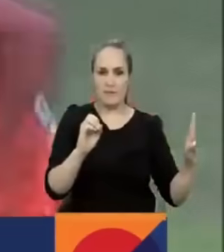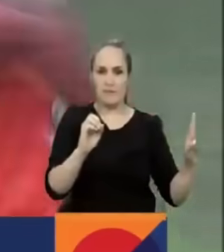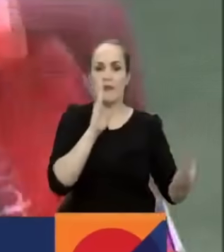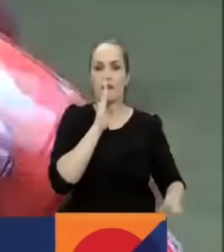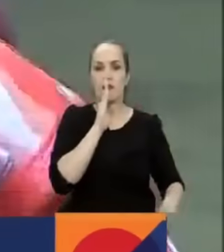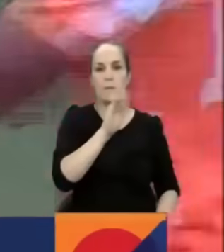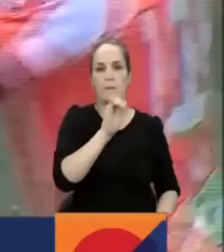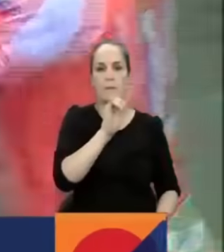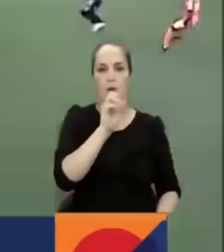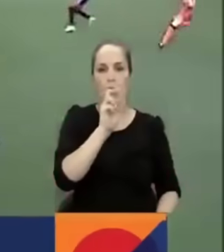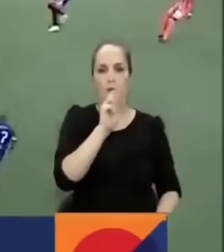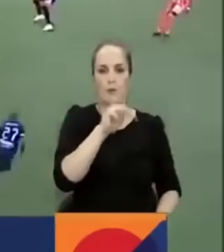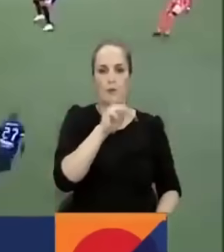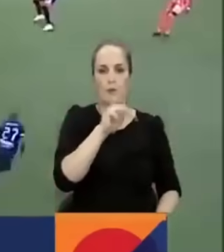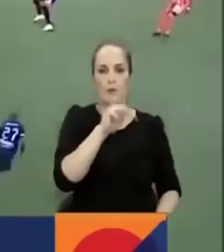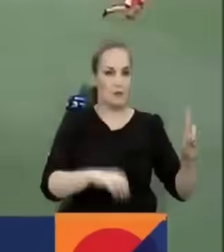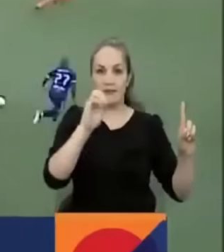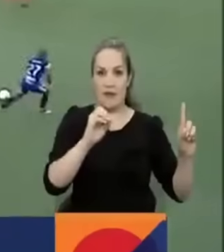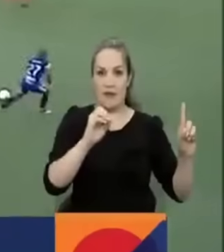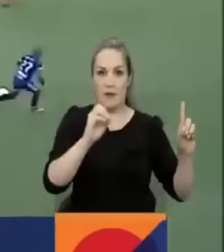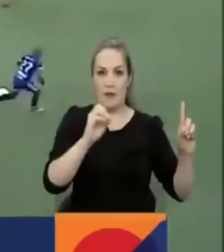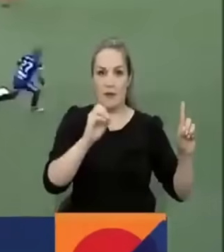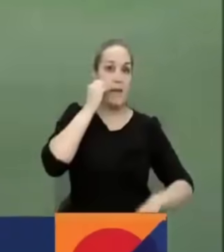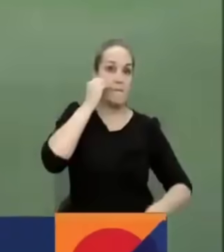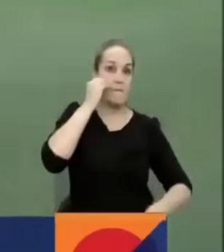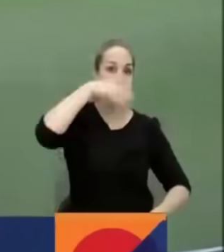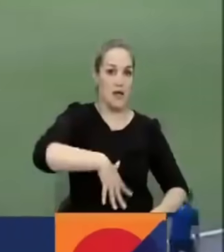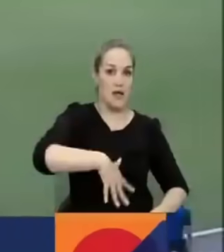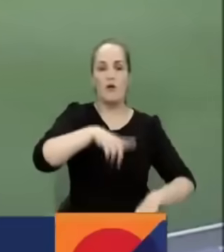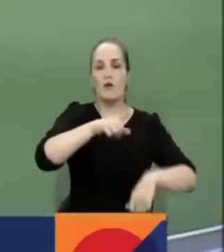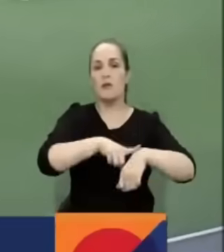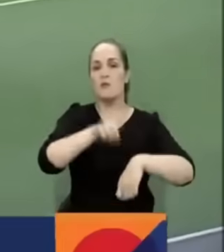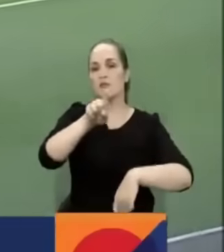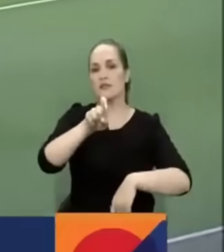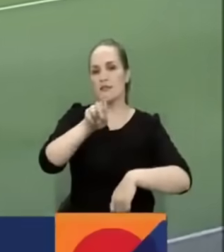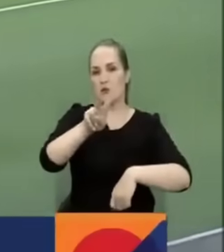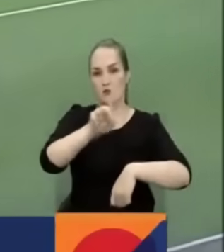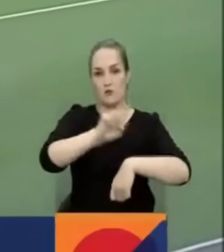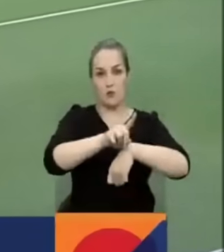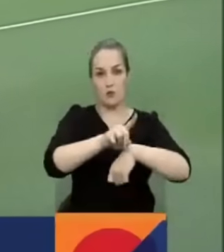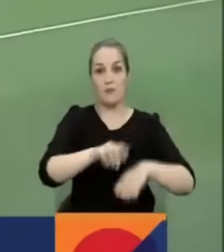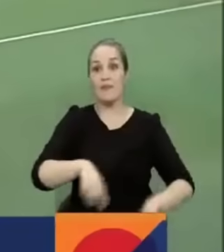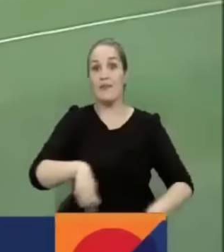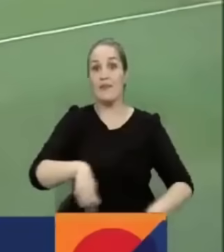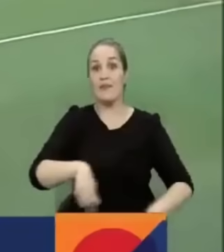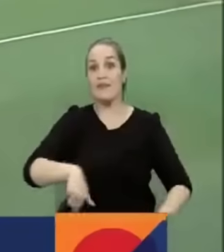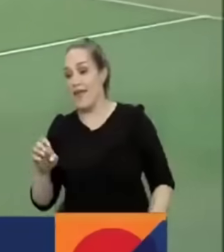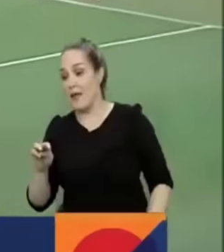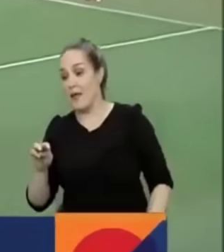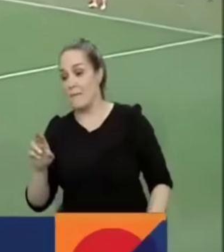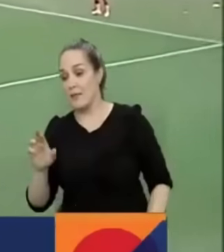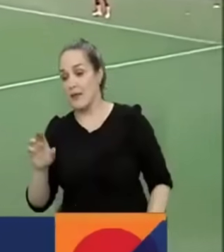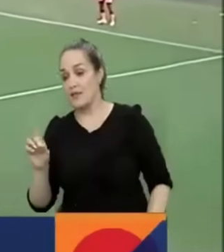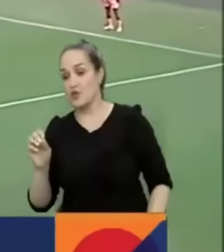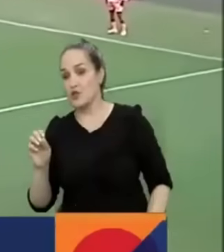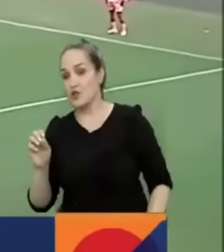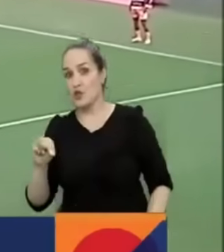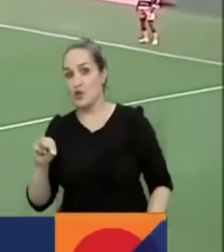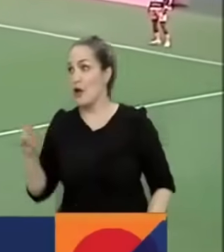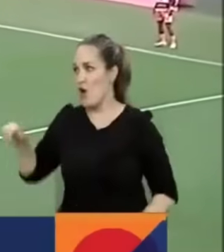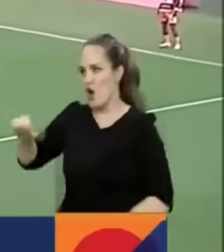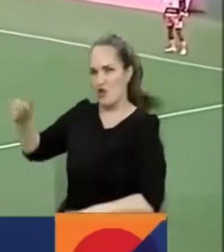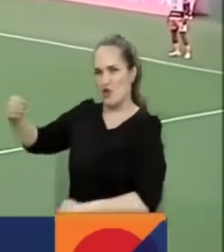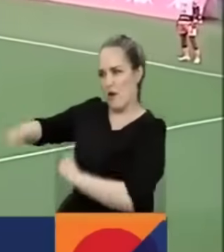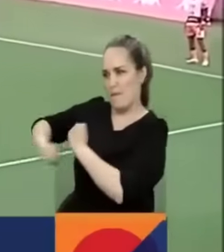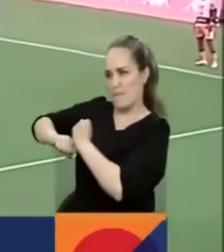fondo. 1-0 para el cuadro del Envigado al 62. Emerson Batalla, después del pase de Rubén Manjarres,